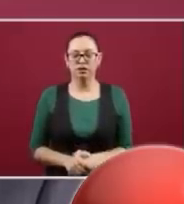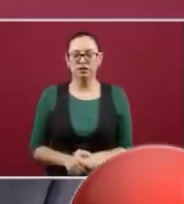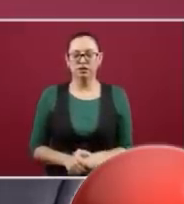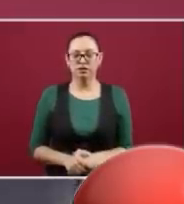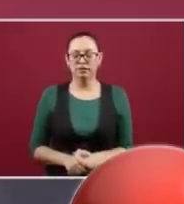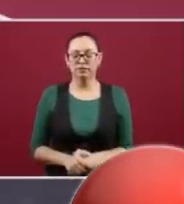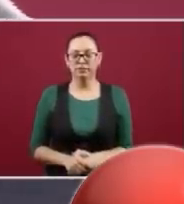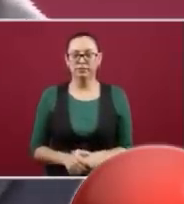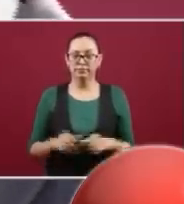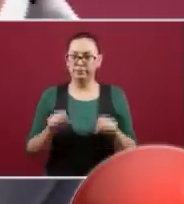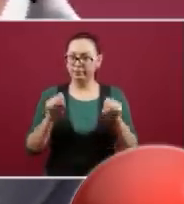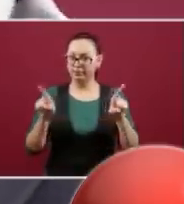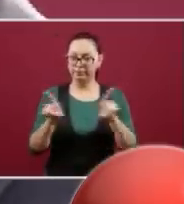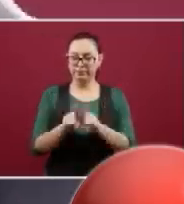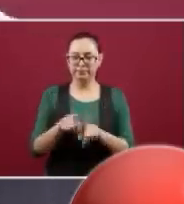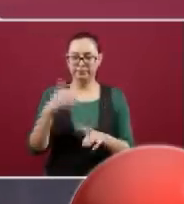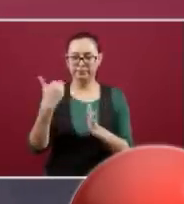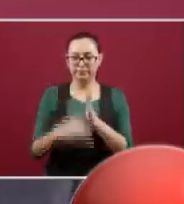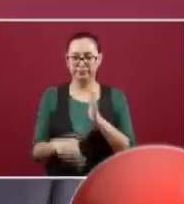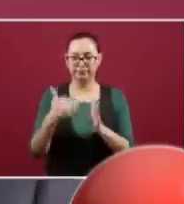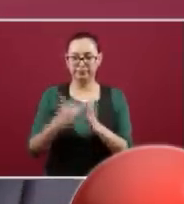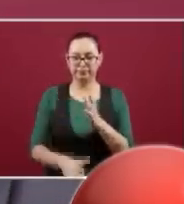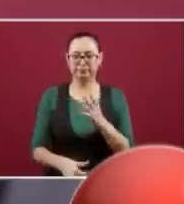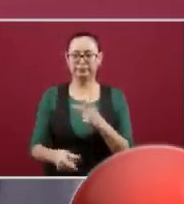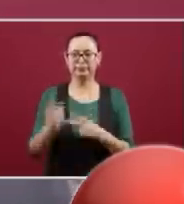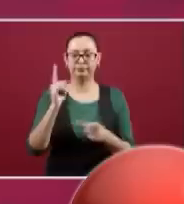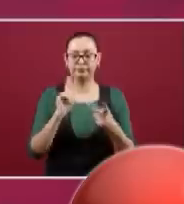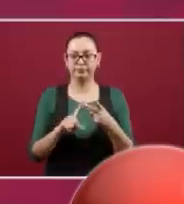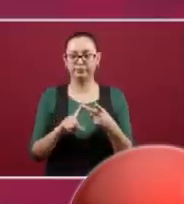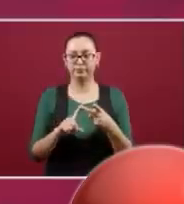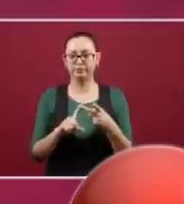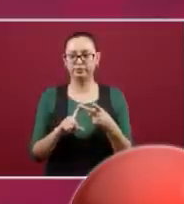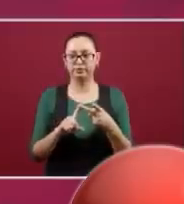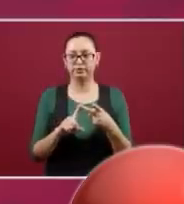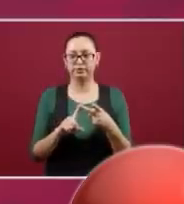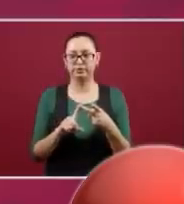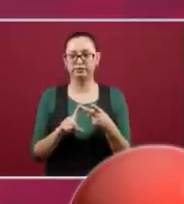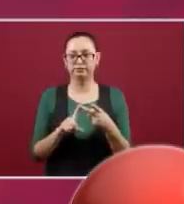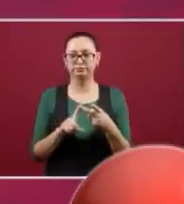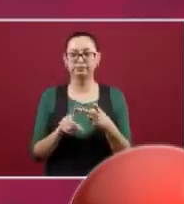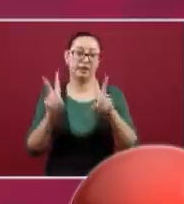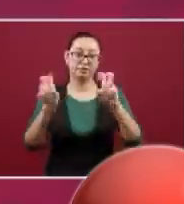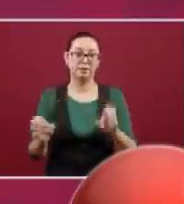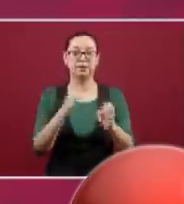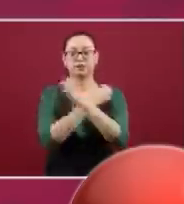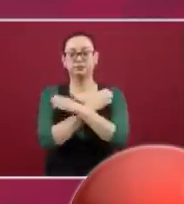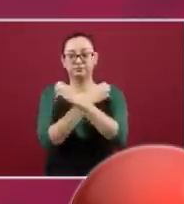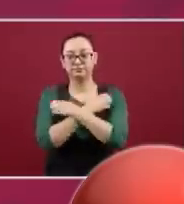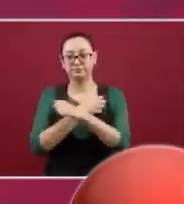en diálogo para aprobación la reforma educativa